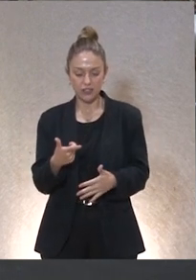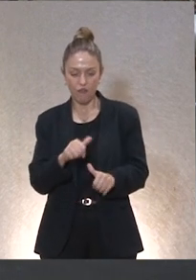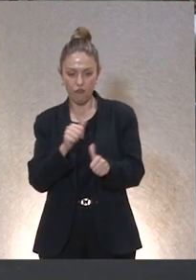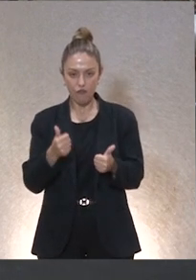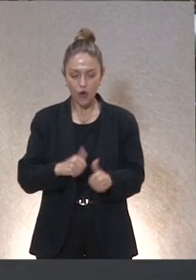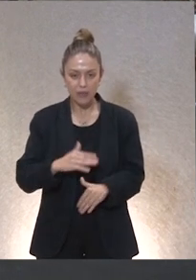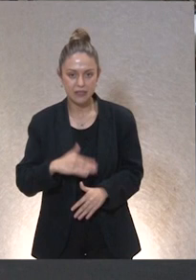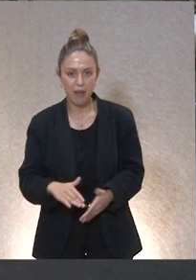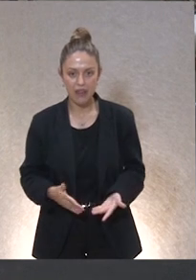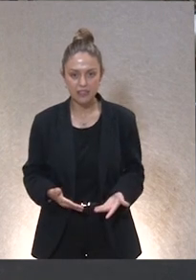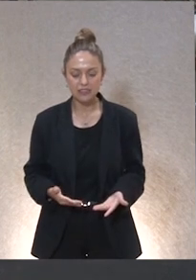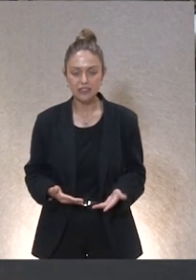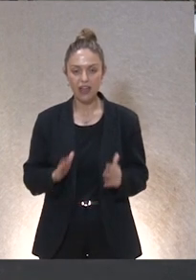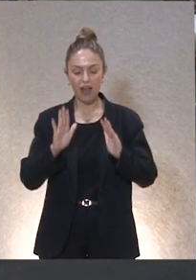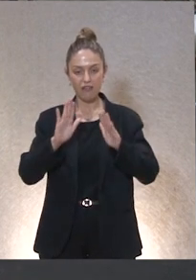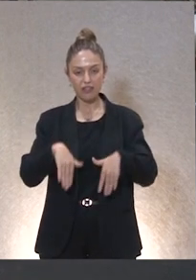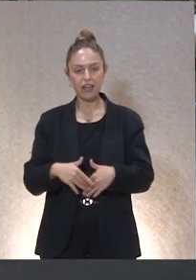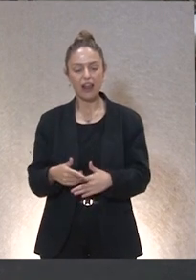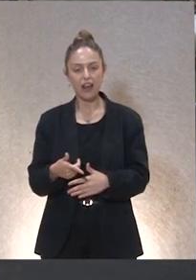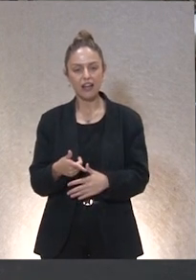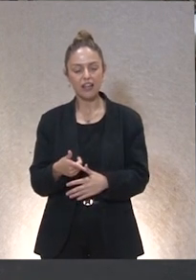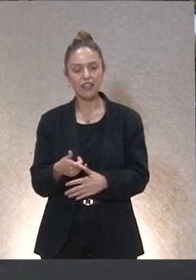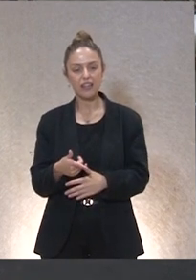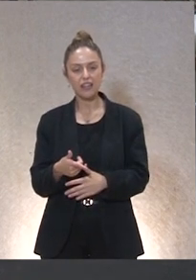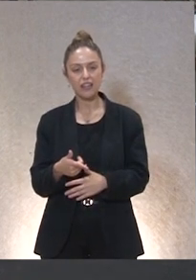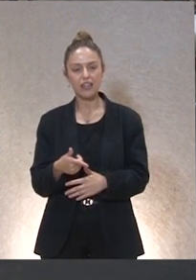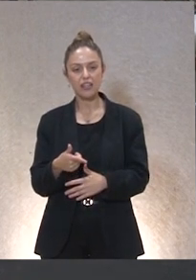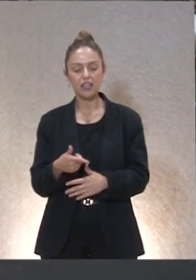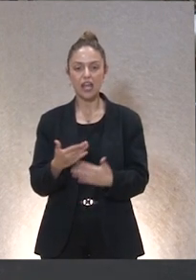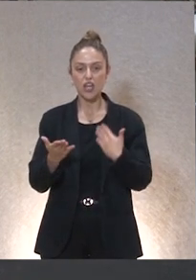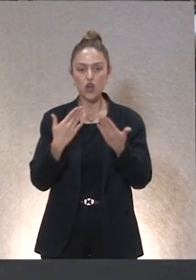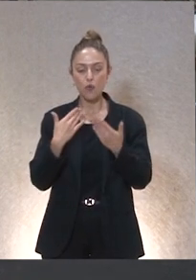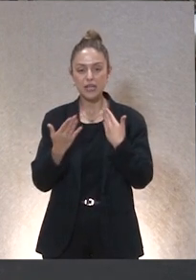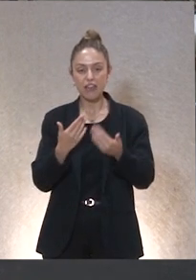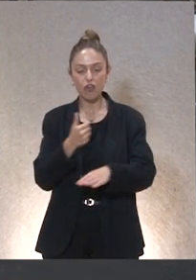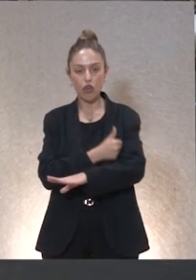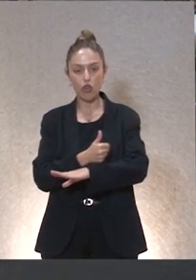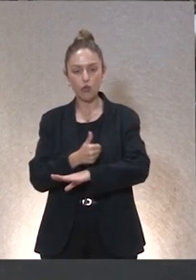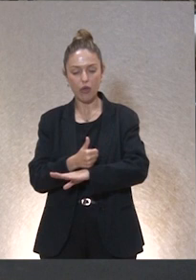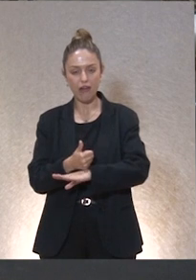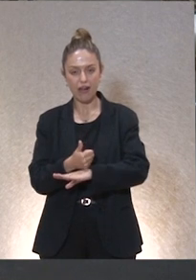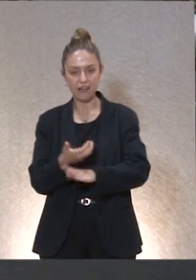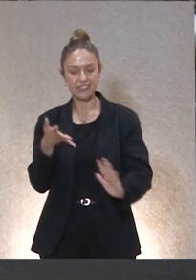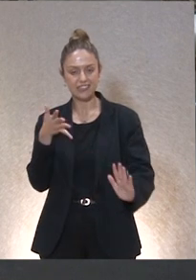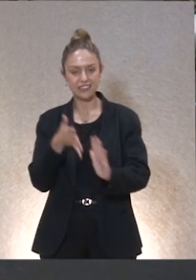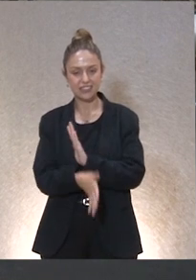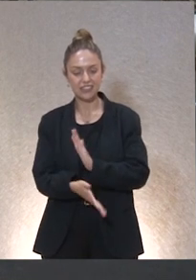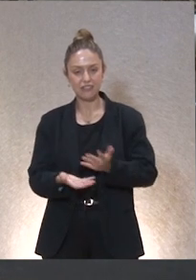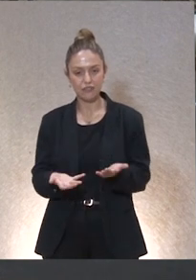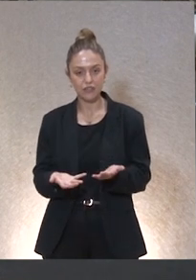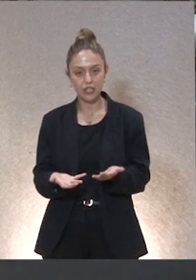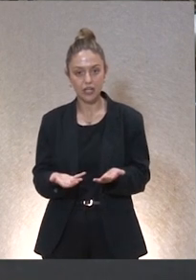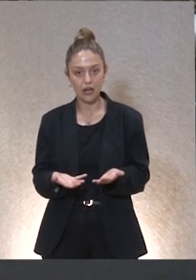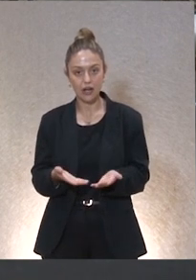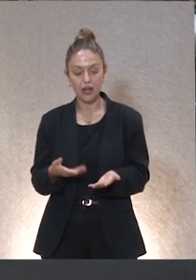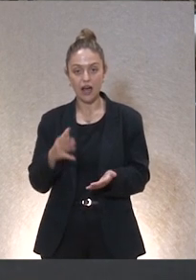el deterioro de lo que podríamos llamar y deberíamos Llamar conversación ciudadana que significa muchas de las cosas que